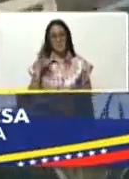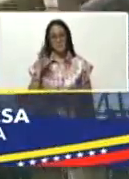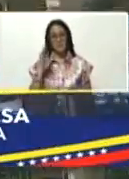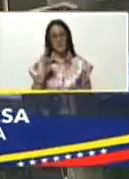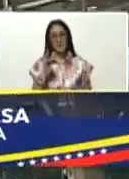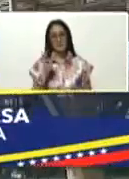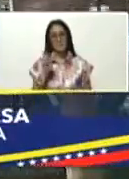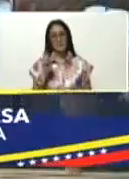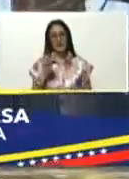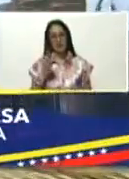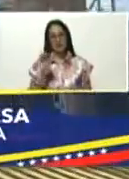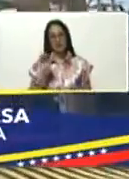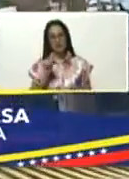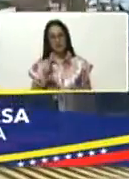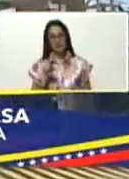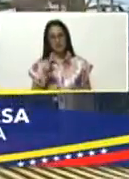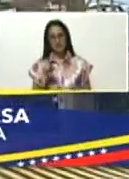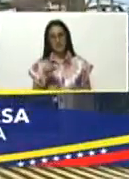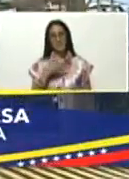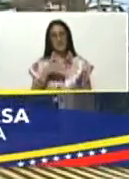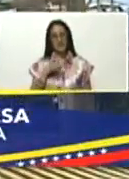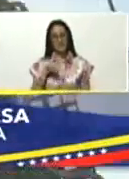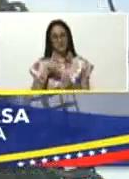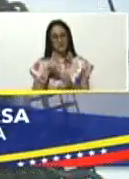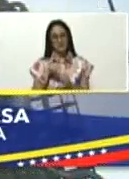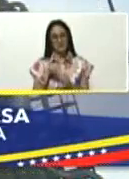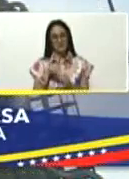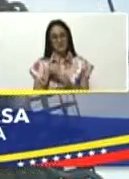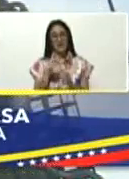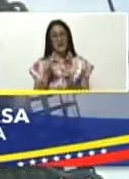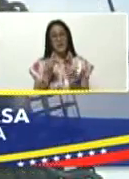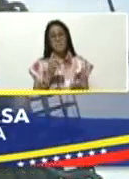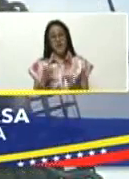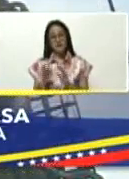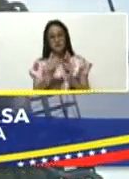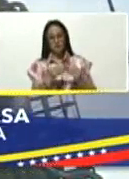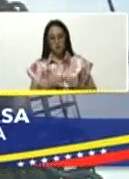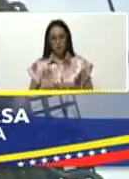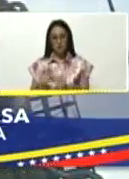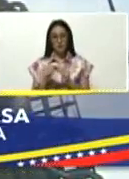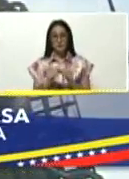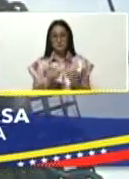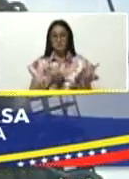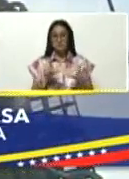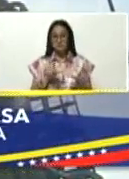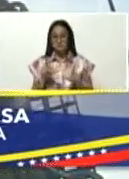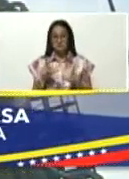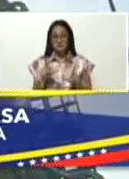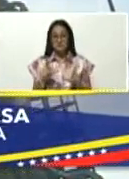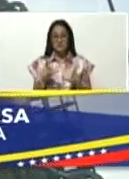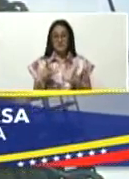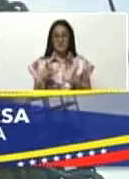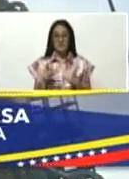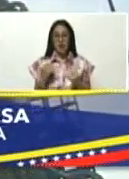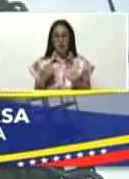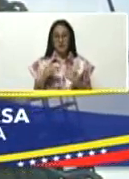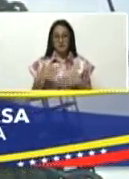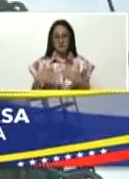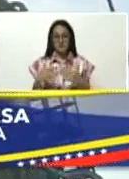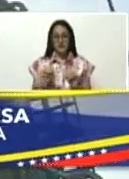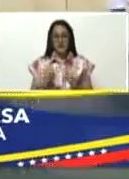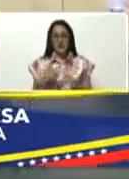tanto, Tehechea tiene el plan ya para la reconstrucción y ya estamos iniciando